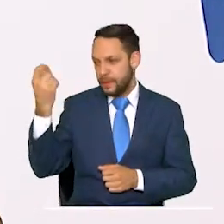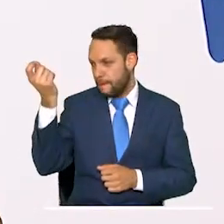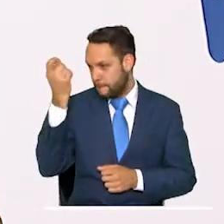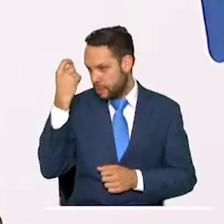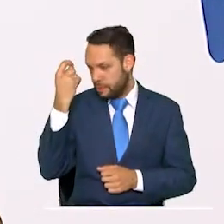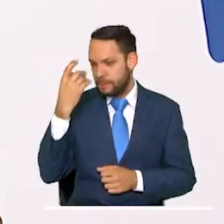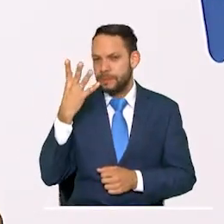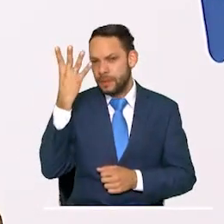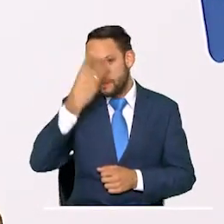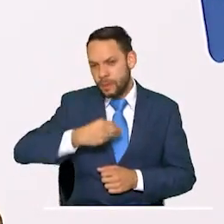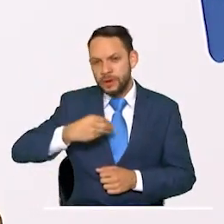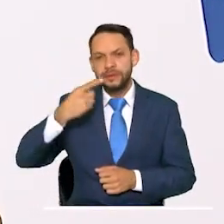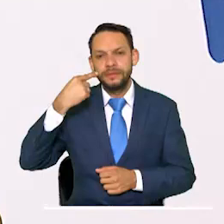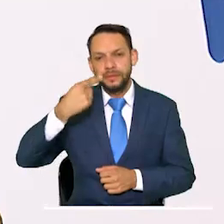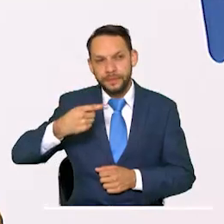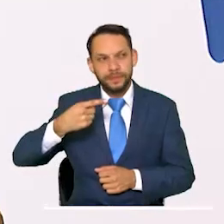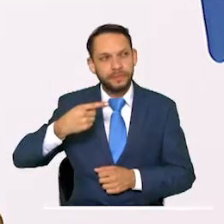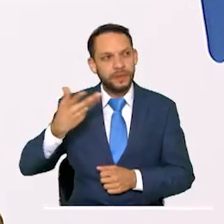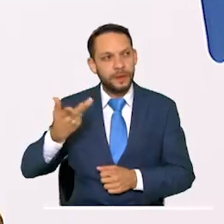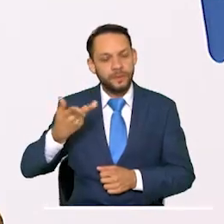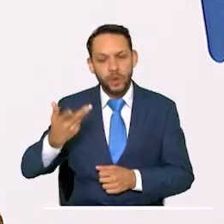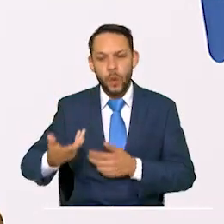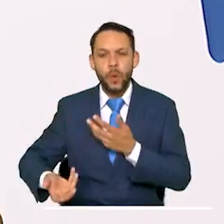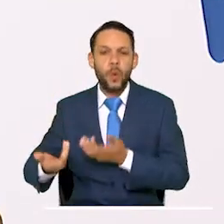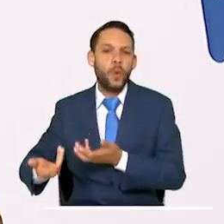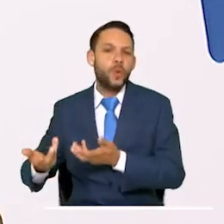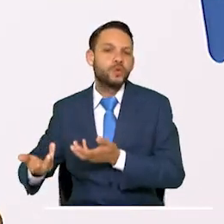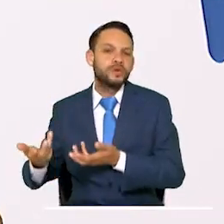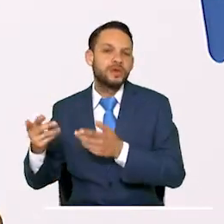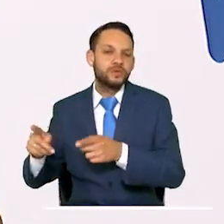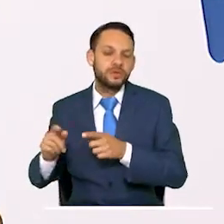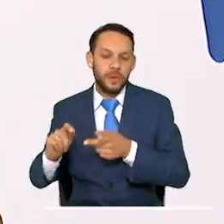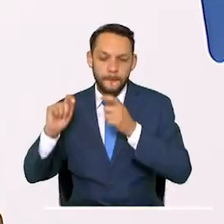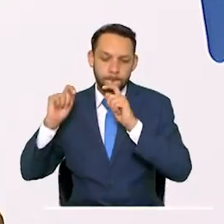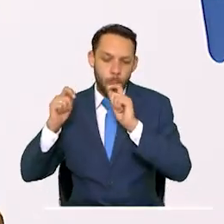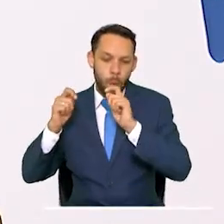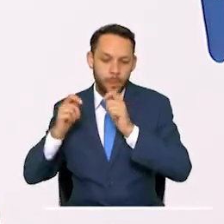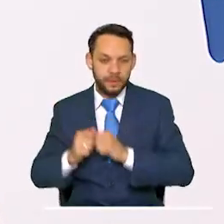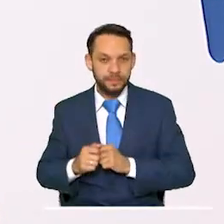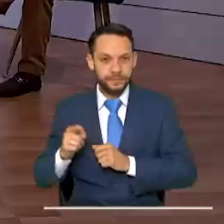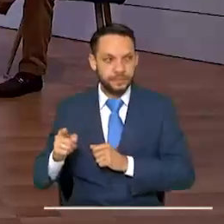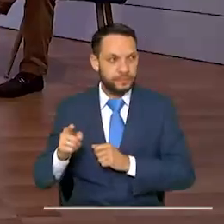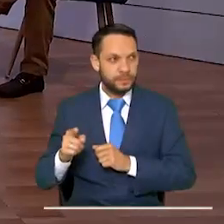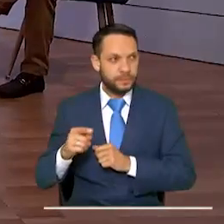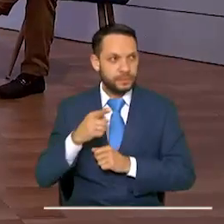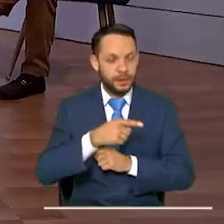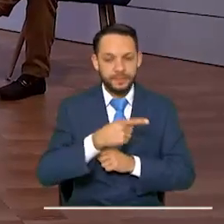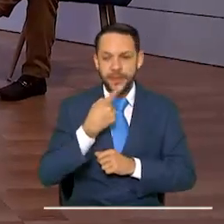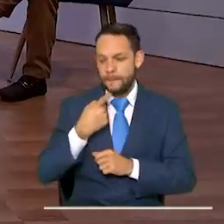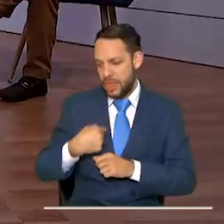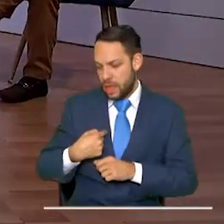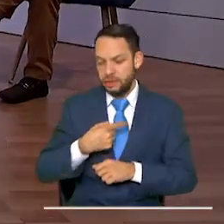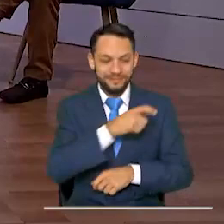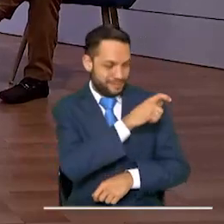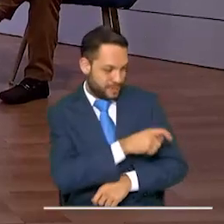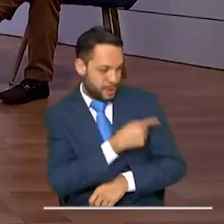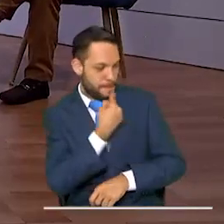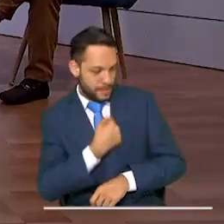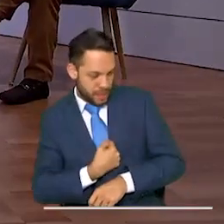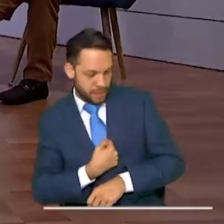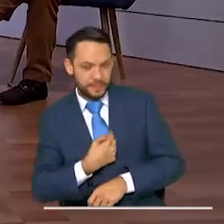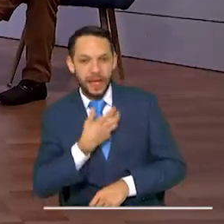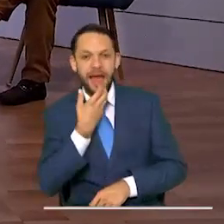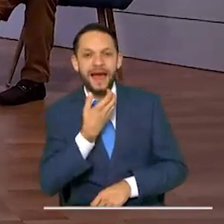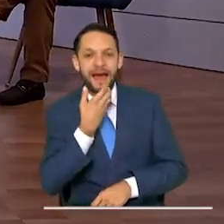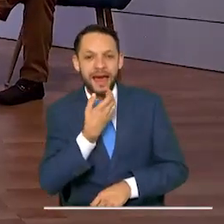bonita, pero lo hicieron desde una cocina, hice unas gomitas. Entonces pasó lo que usted decía, me la dieron